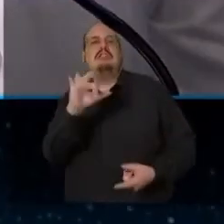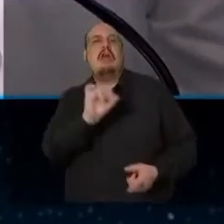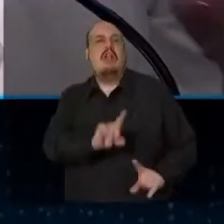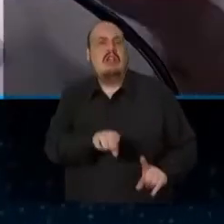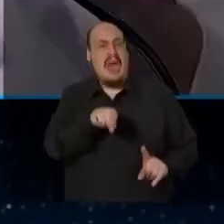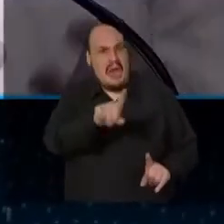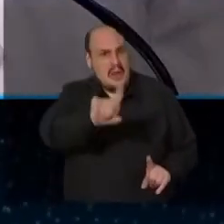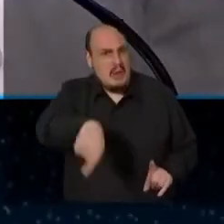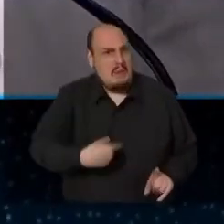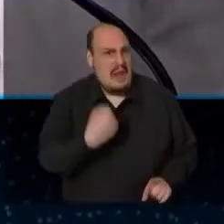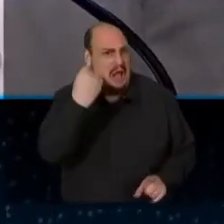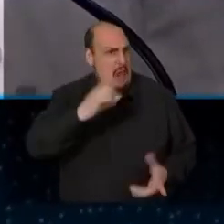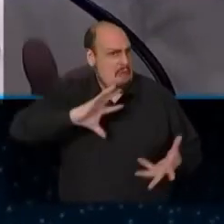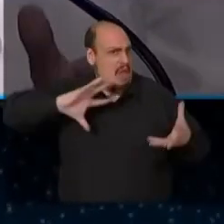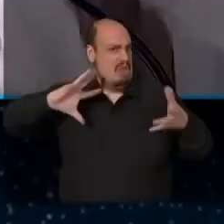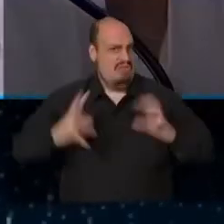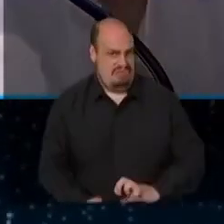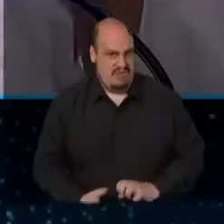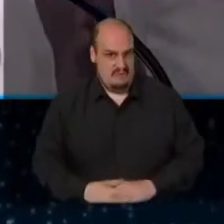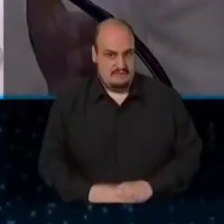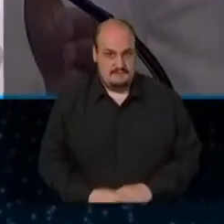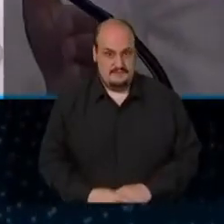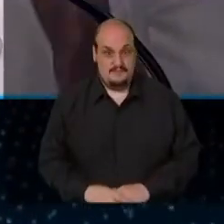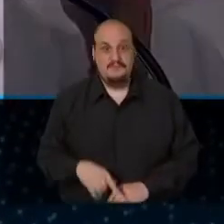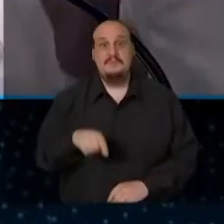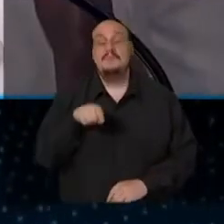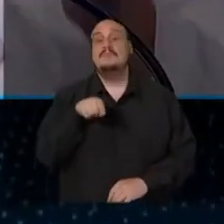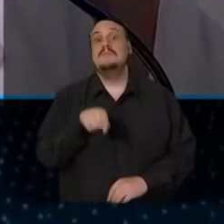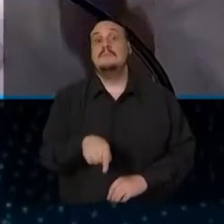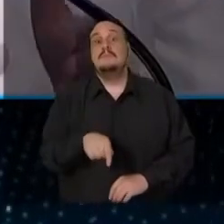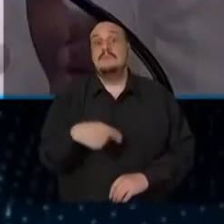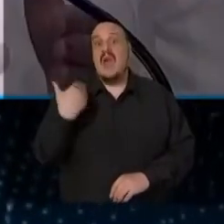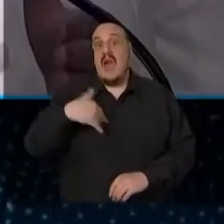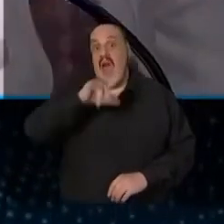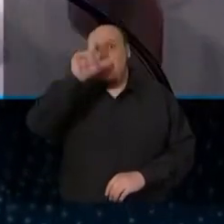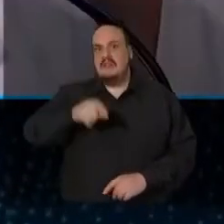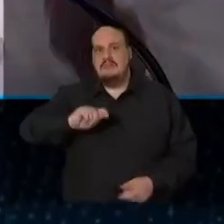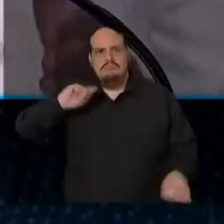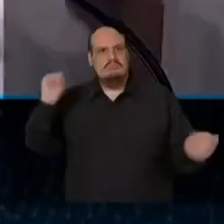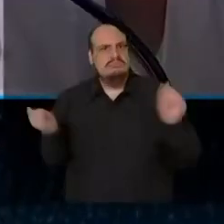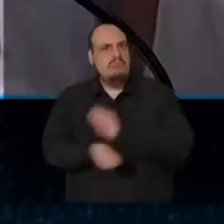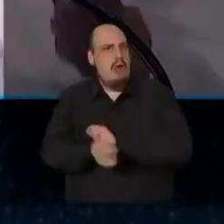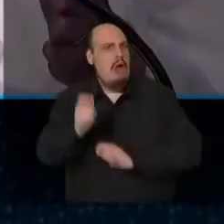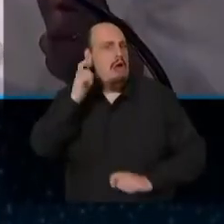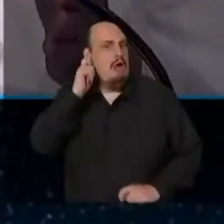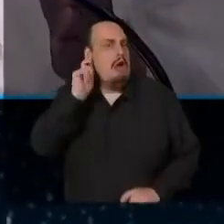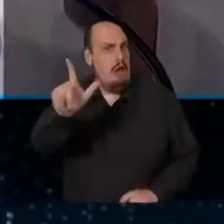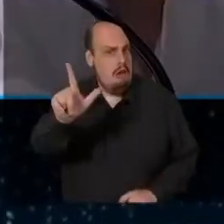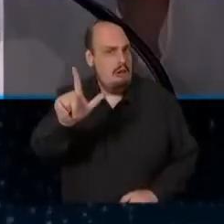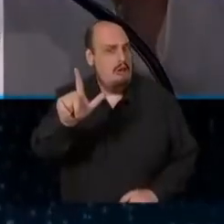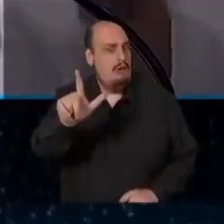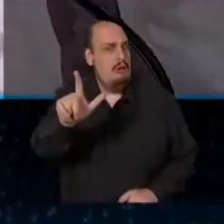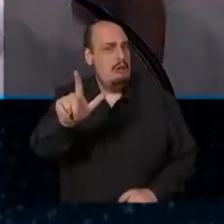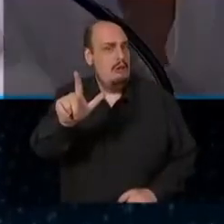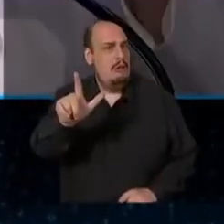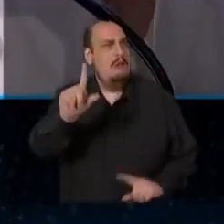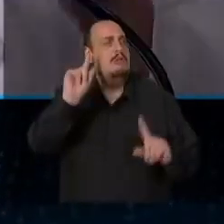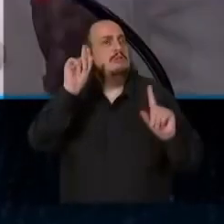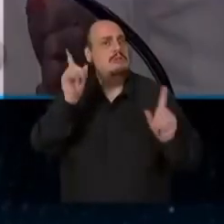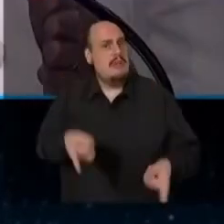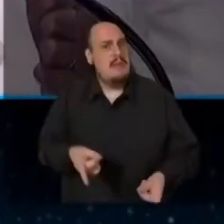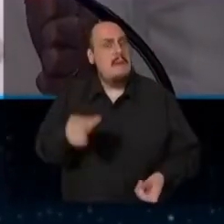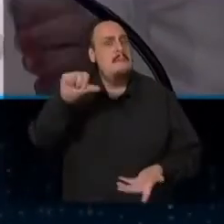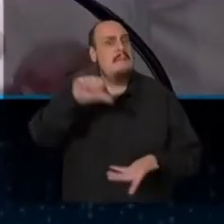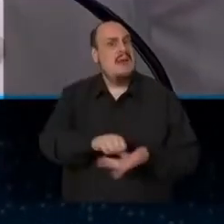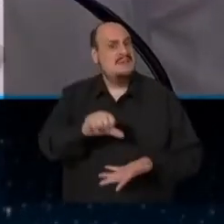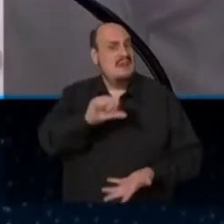desastre económico para lograr cambiar la Argentina y tener además un país sin